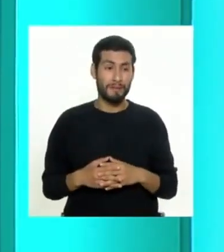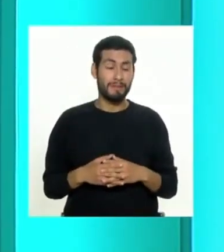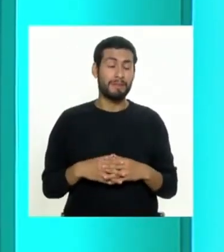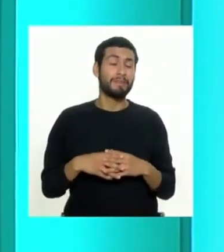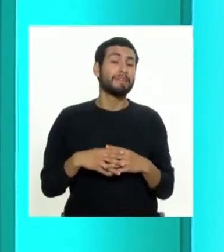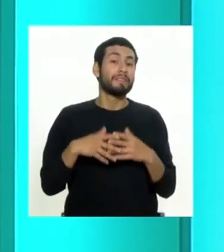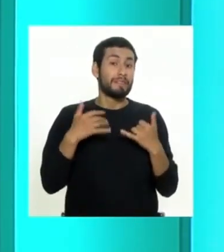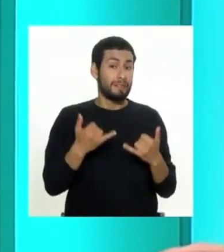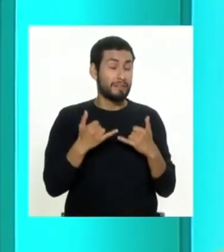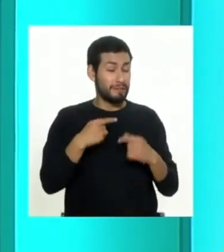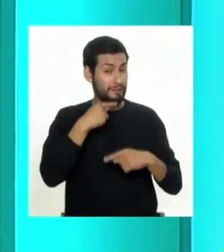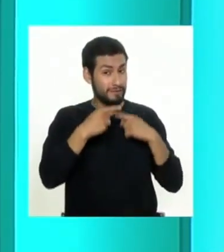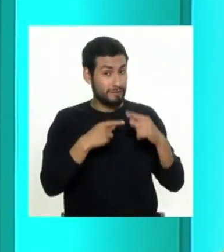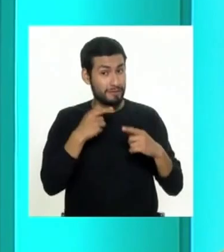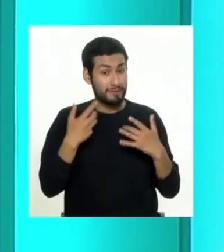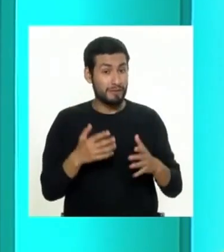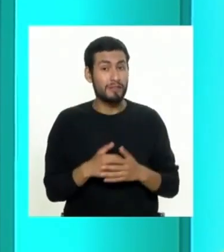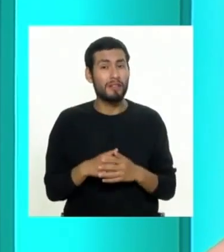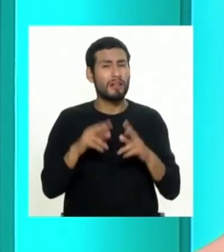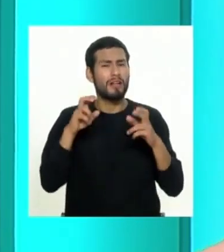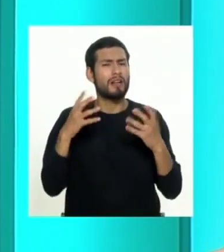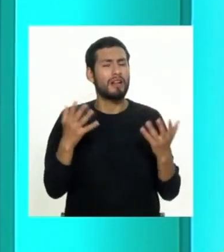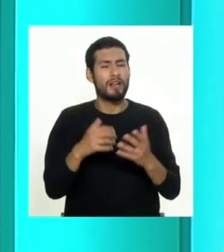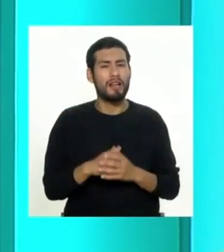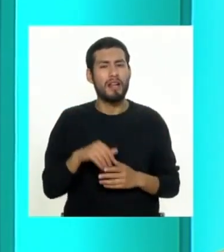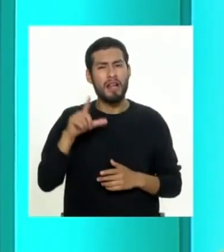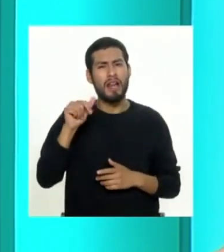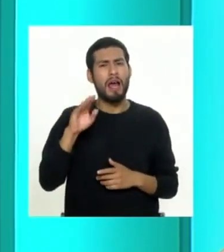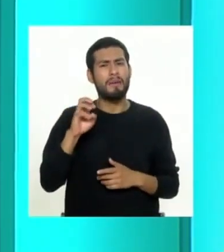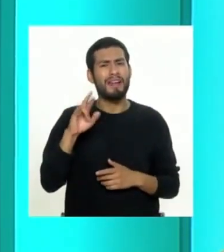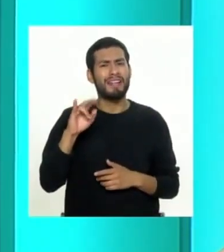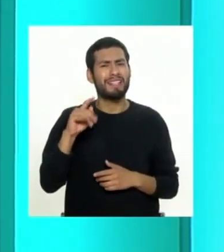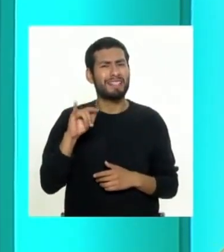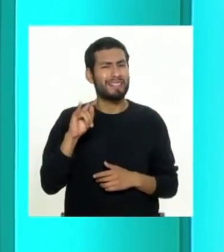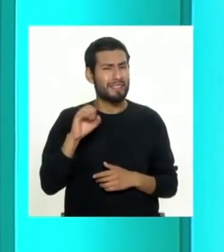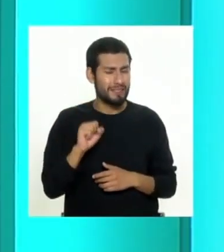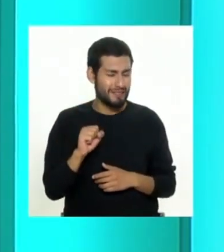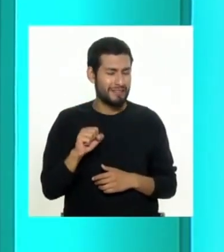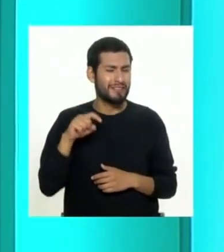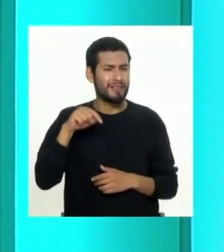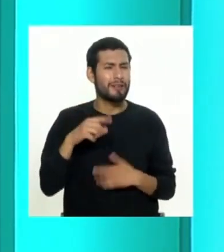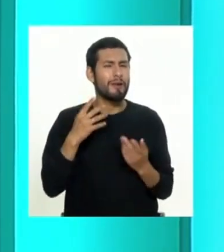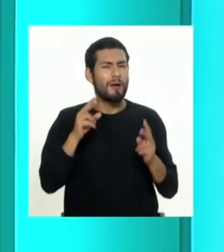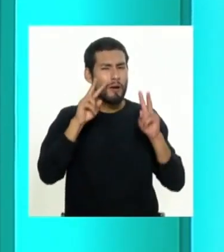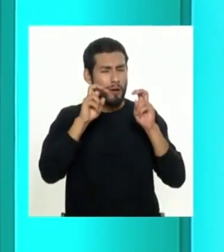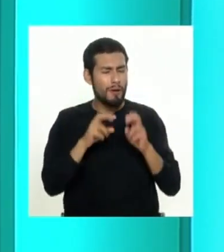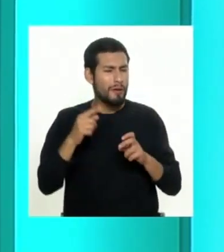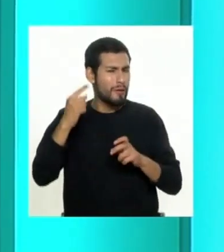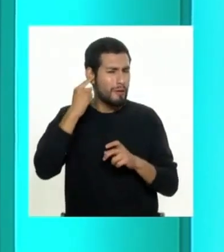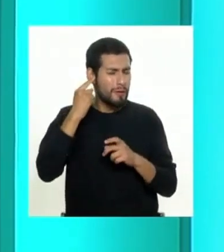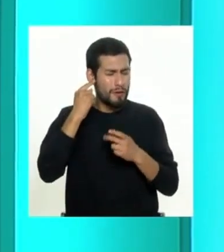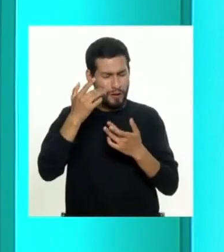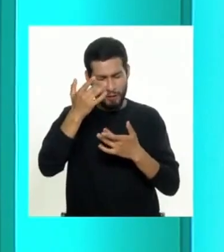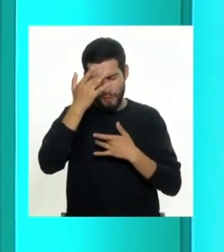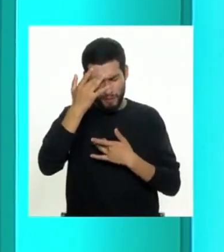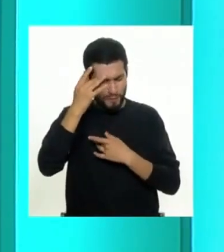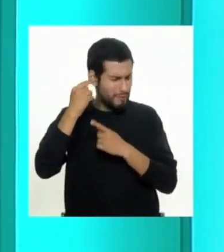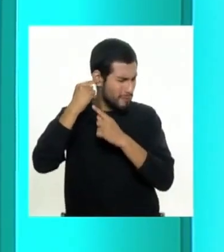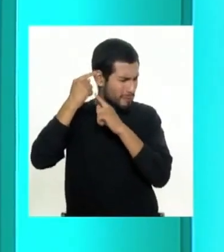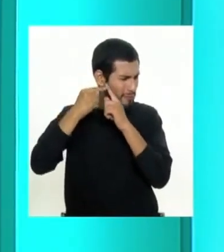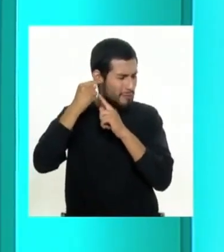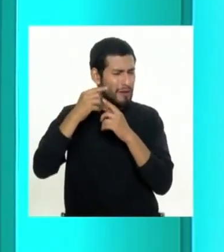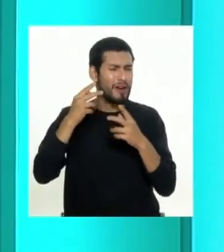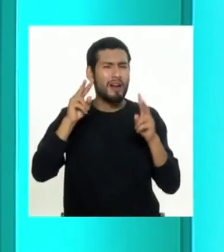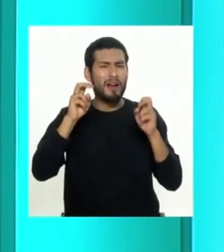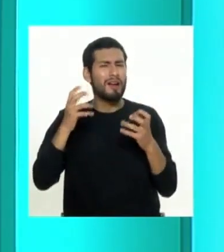habíamos anunciado ya, vamos a hablar acerca de la laberintitis. Cuerpo Médico se va a enfocar en esta patología que va un